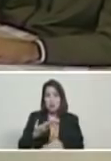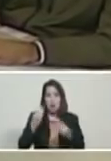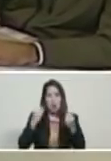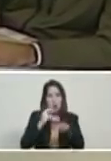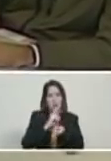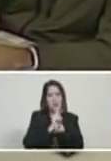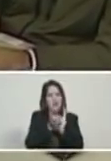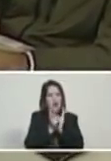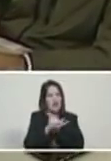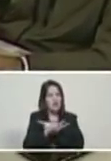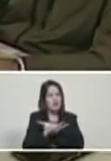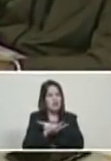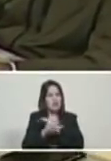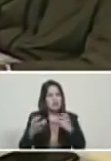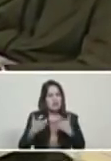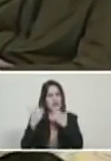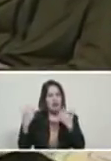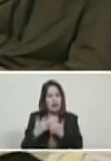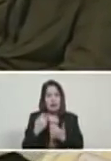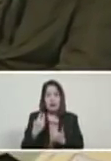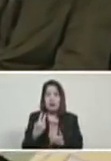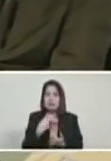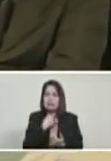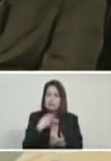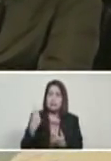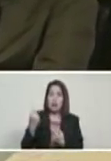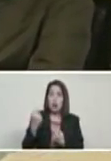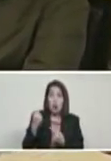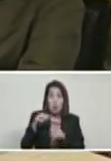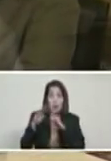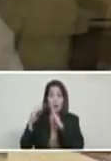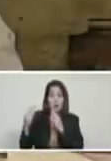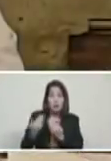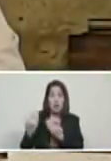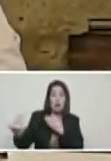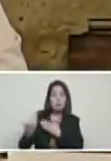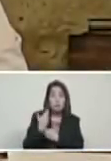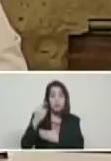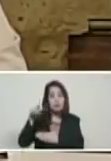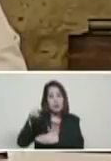de la guerra económica mundial y nacional.